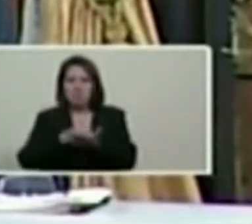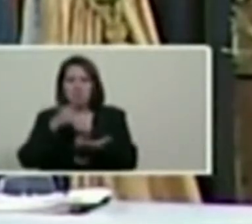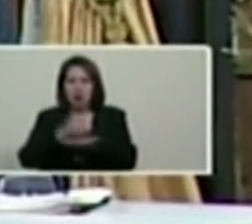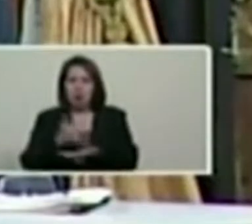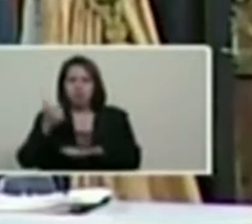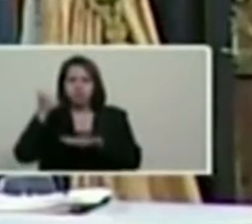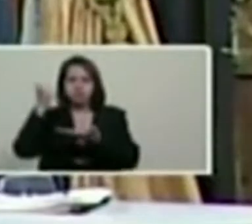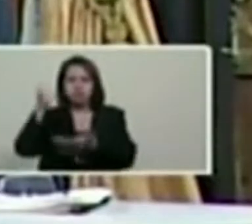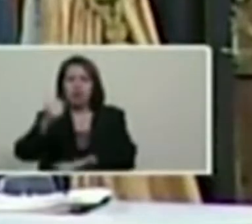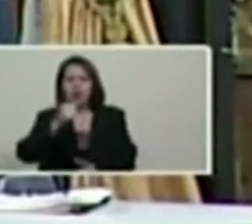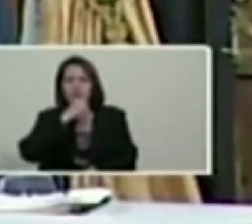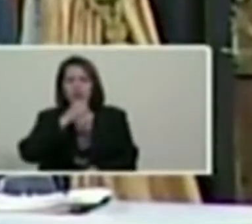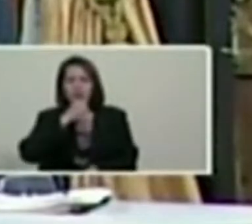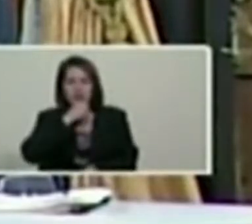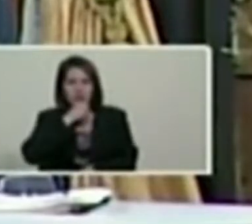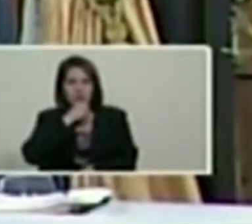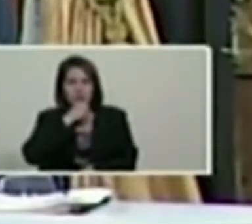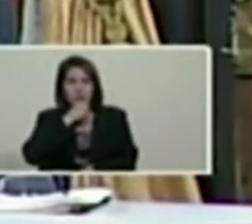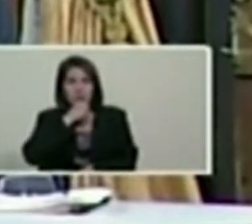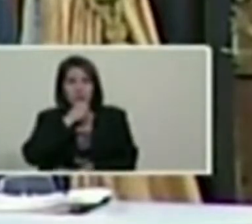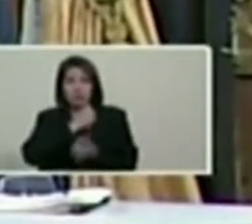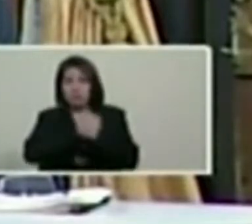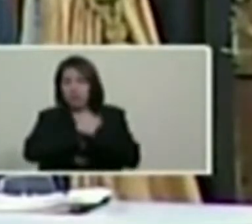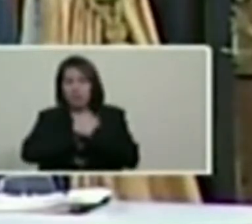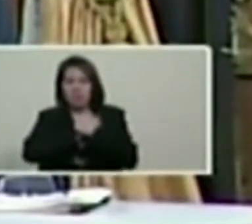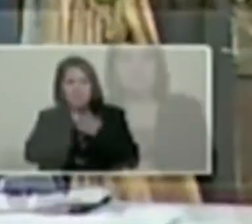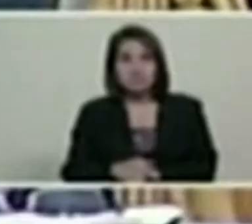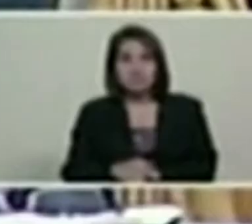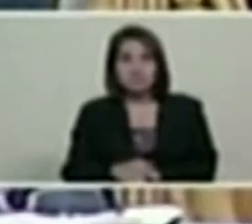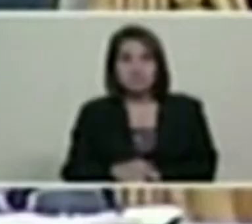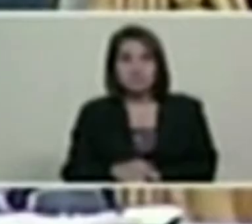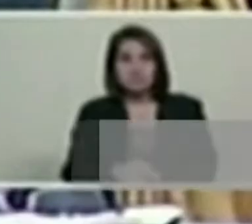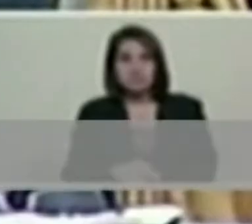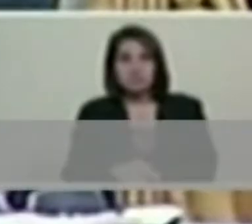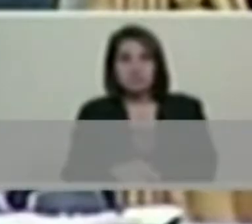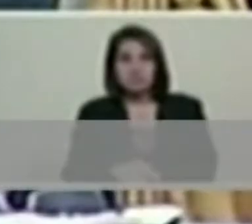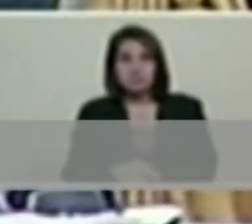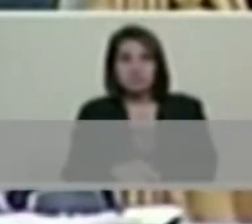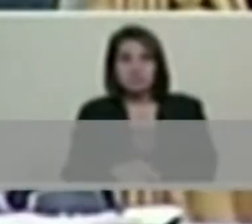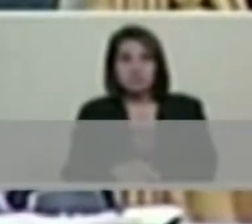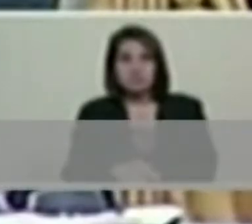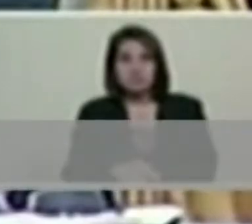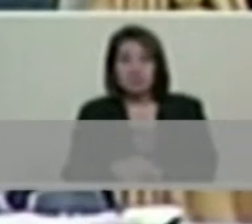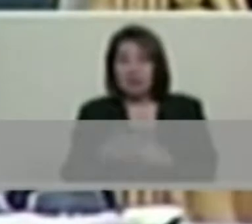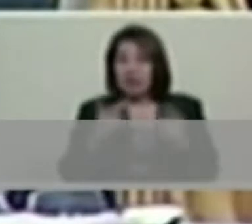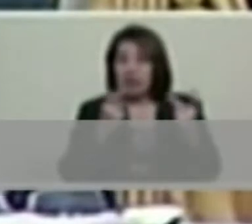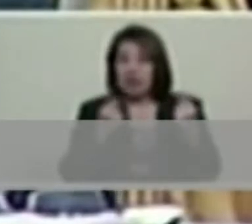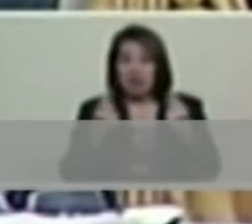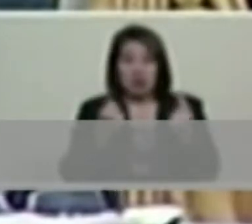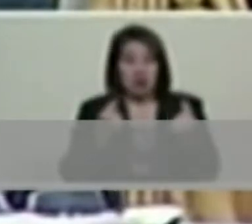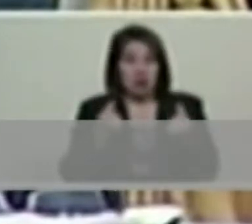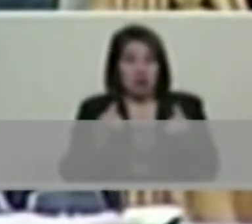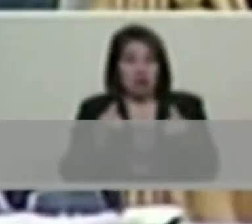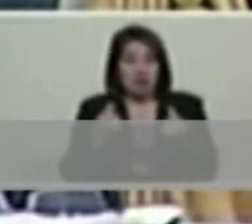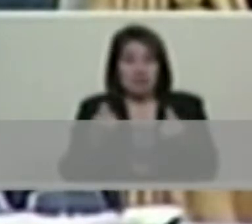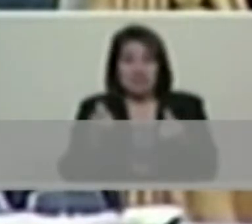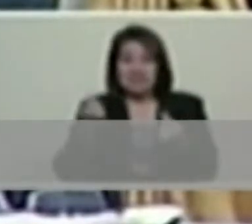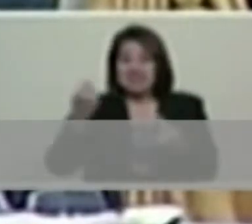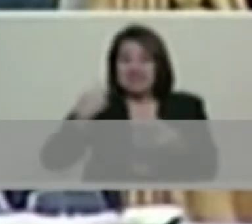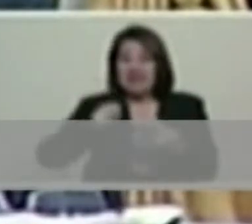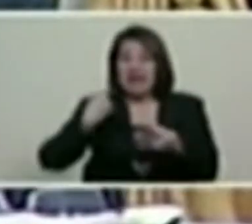cerrará el año en un millón 350 mil por ciento el valor del salario mínimo